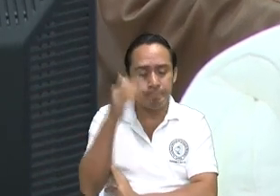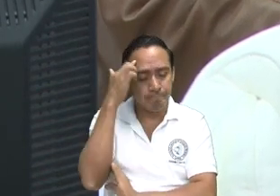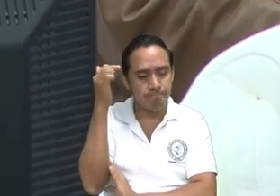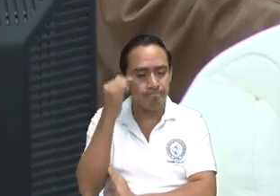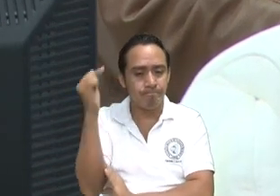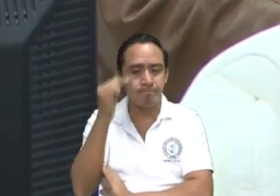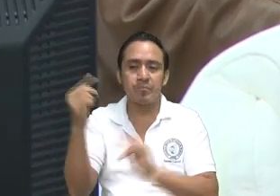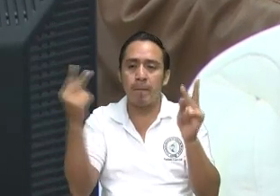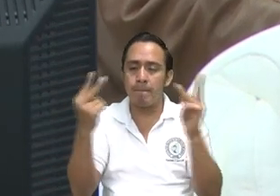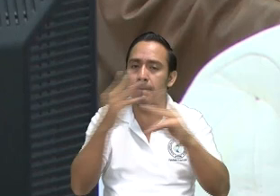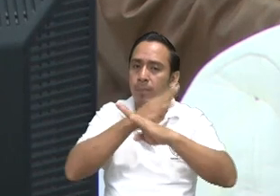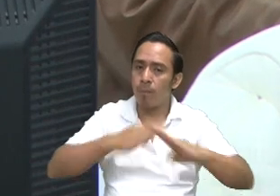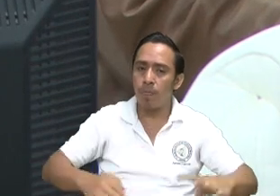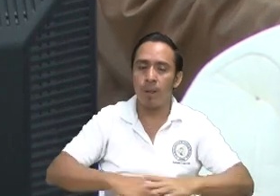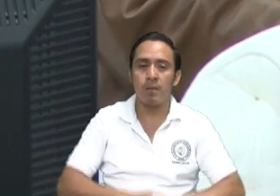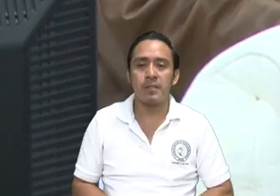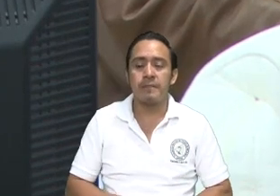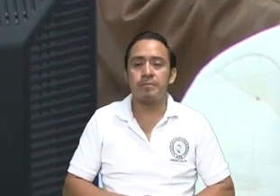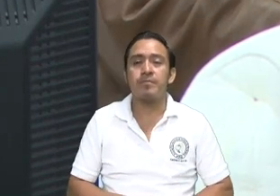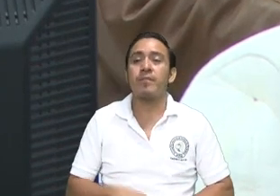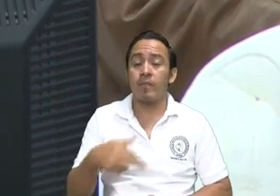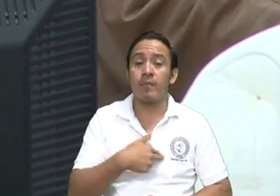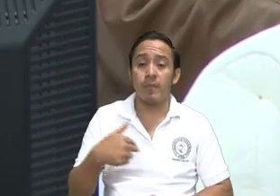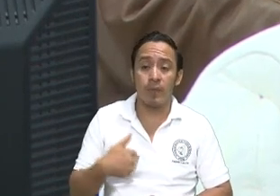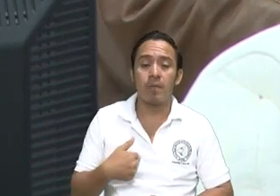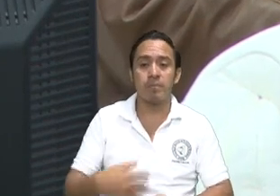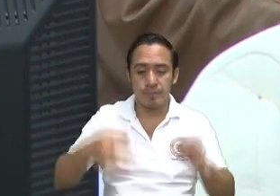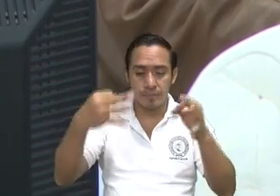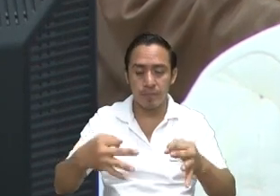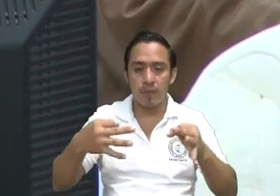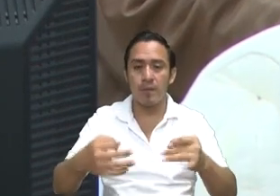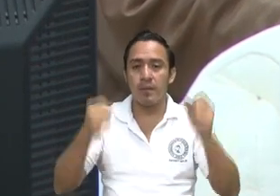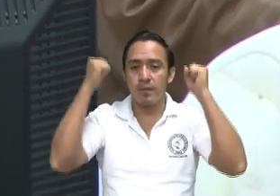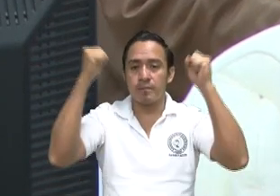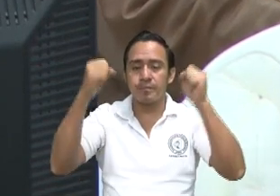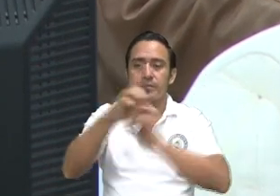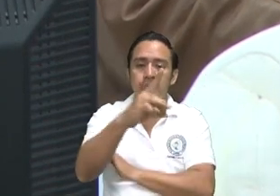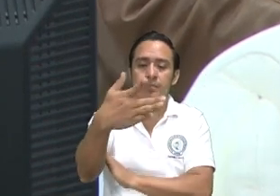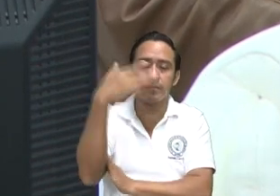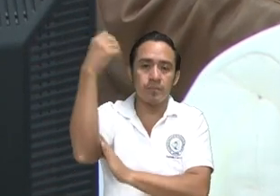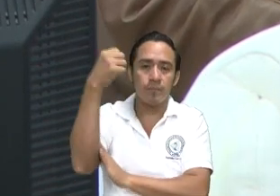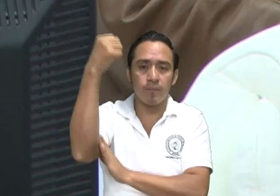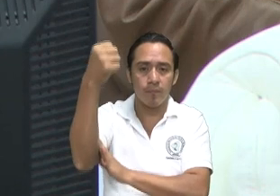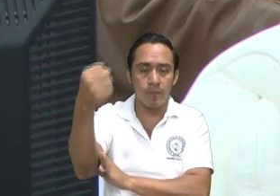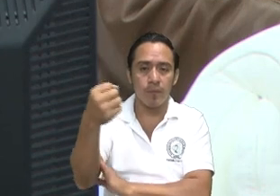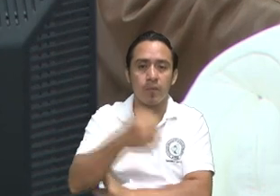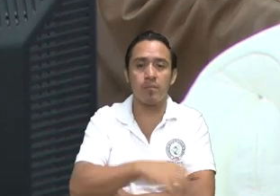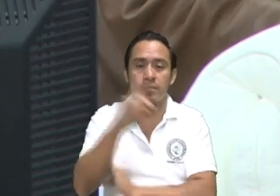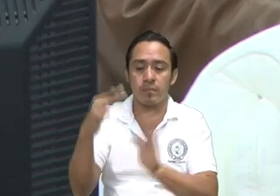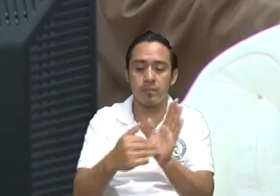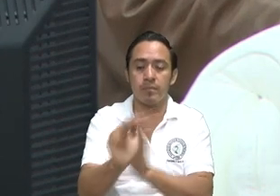soñando un día vivir en paz, se consigue con el triunfo del pueblo el 19 de julio victorioso